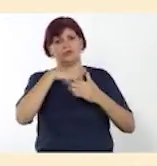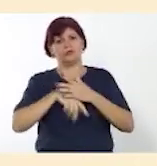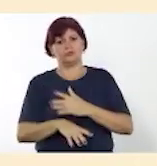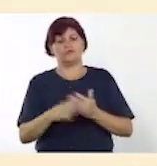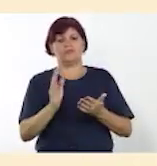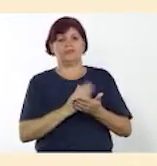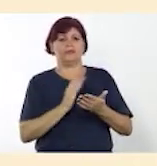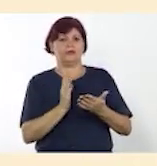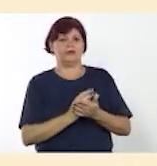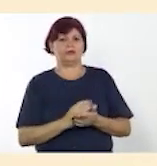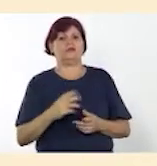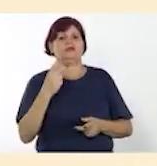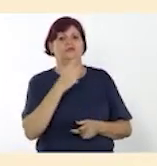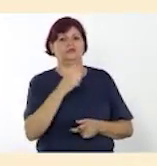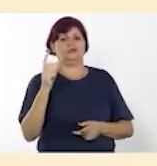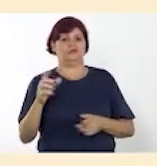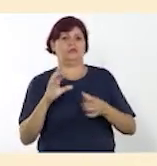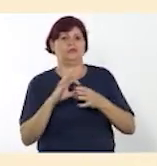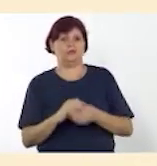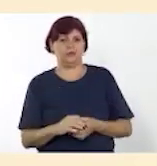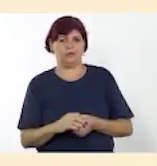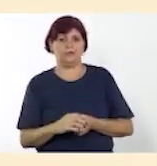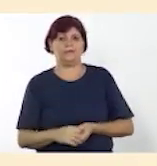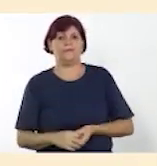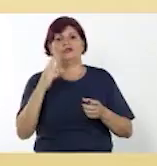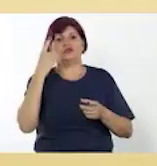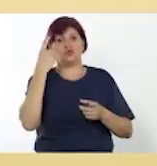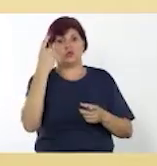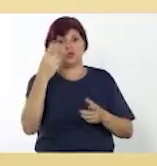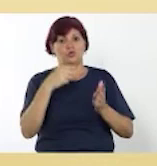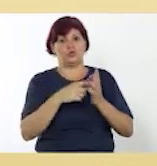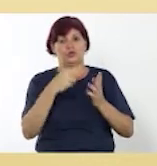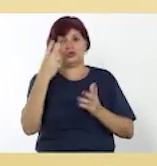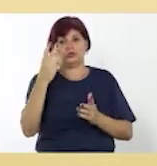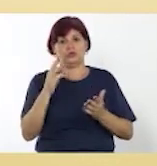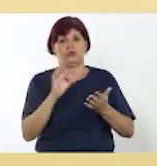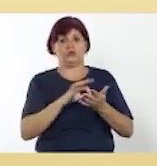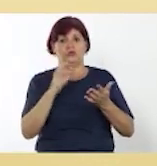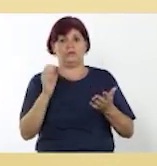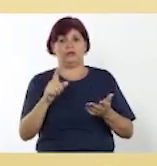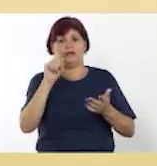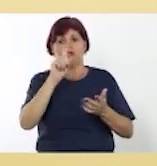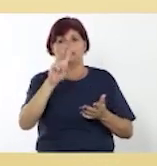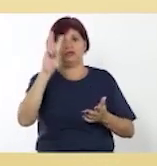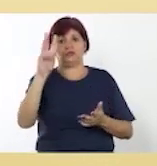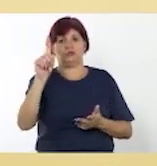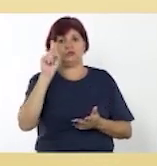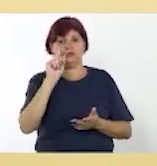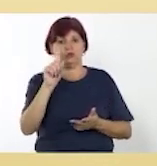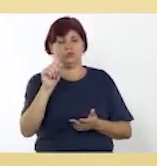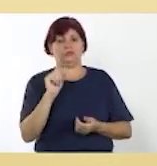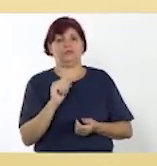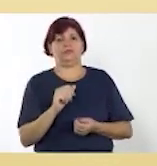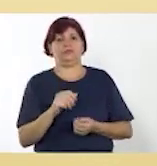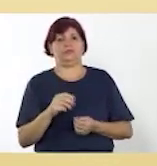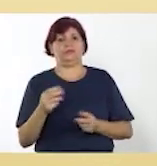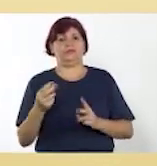lo pueden profundizar en el libro de texto 11º grado. El ejercicio 1 y 2 de la página